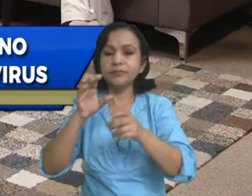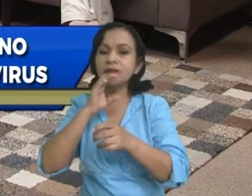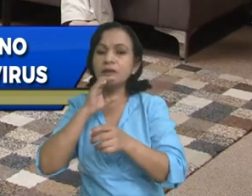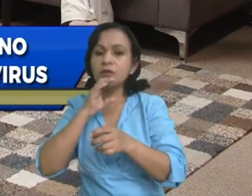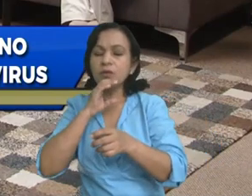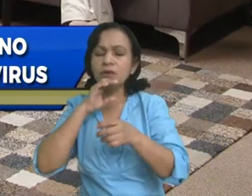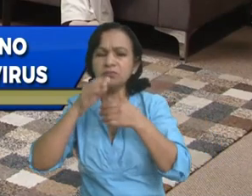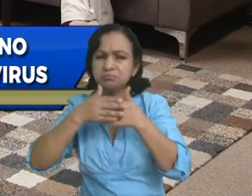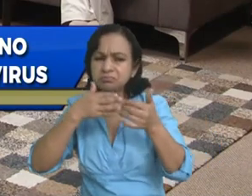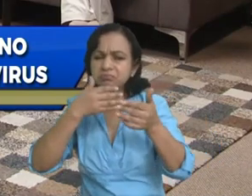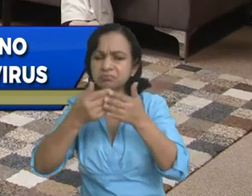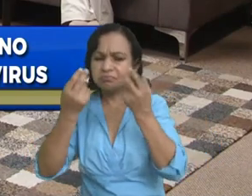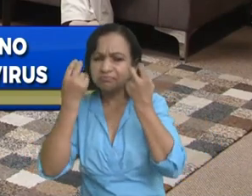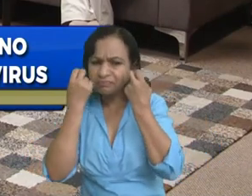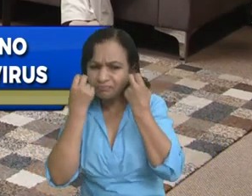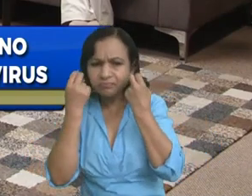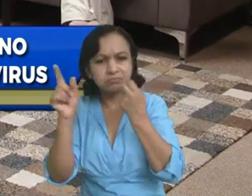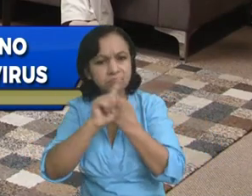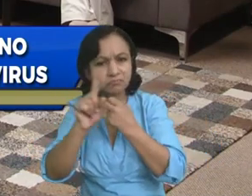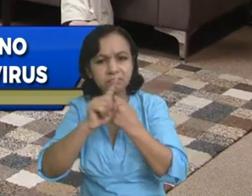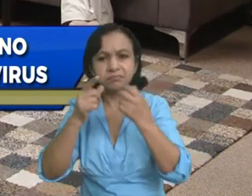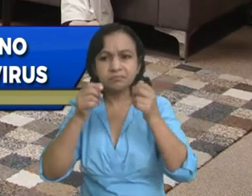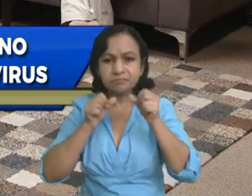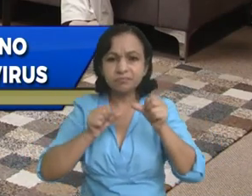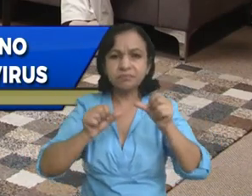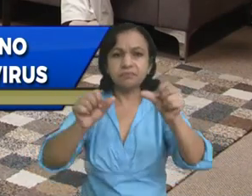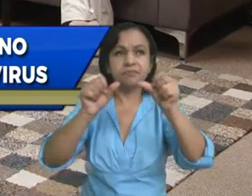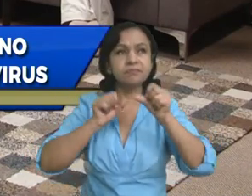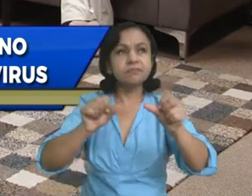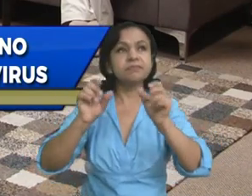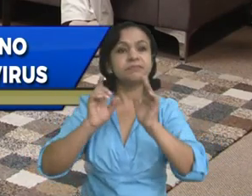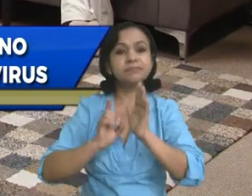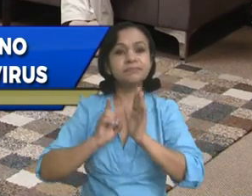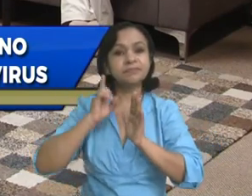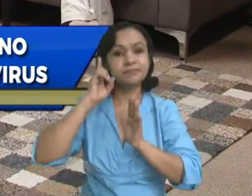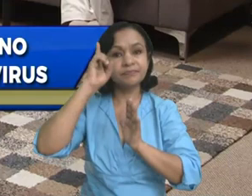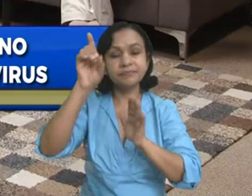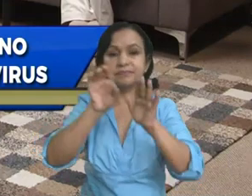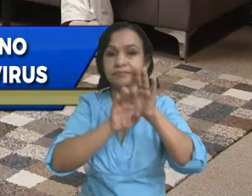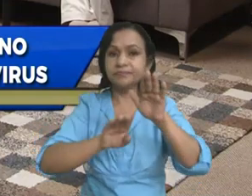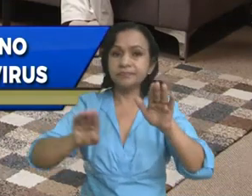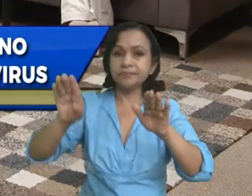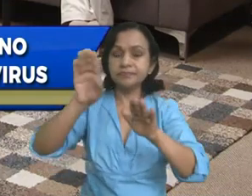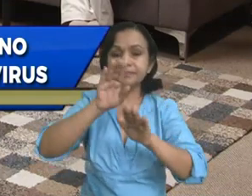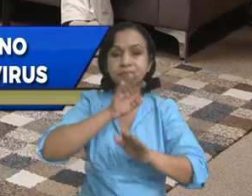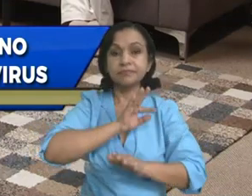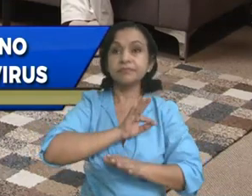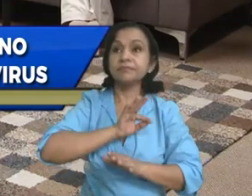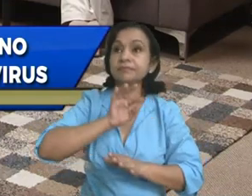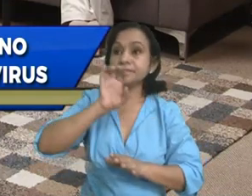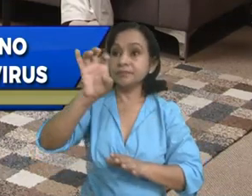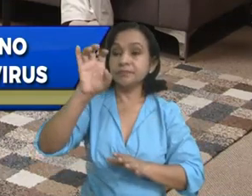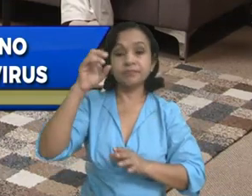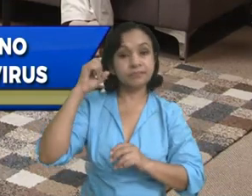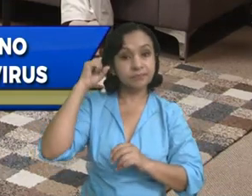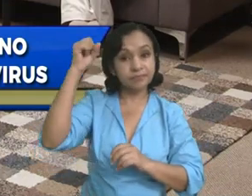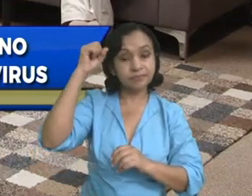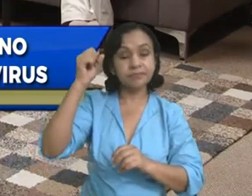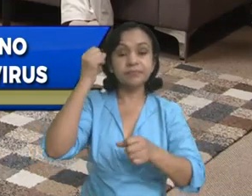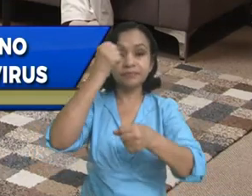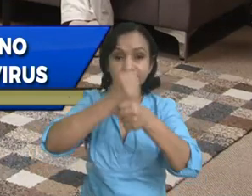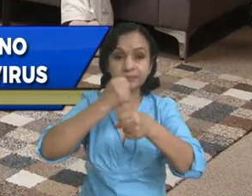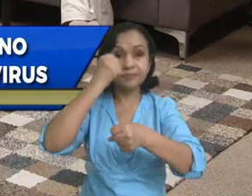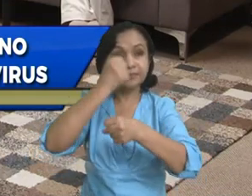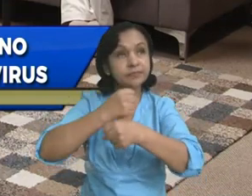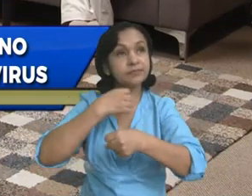decir, no dejarnos amilanar ante esas circunstancias, desarrollarnos y sobre todo con esa fe y confianza en la victoria que hemos